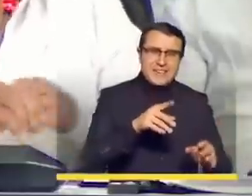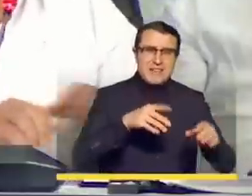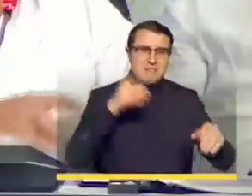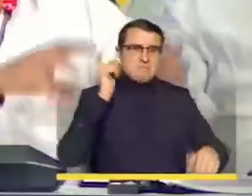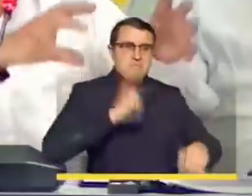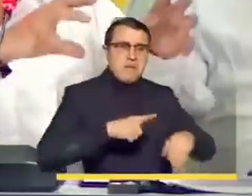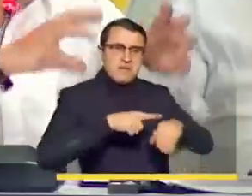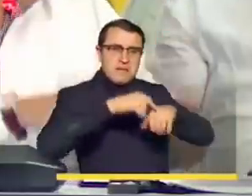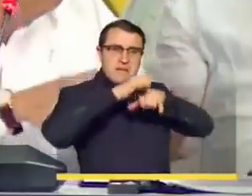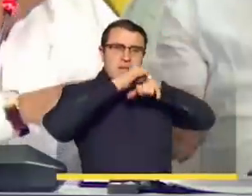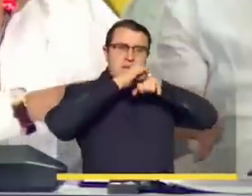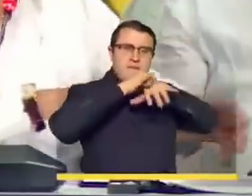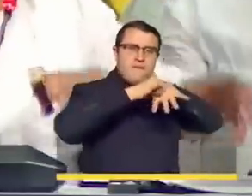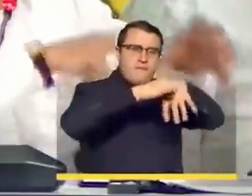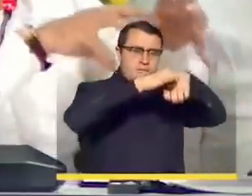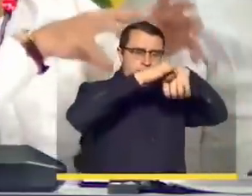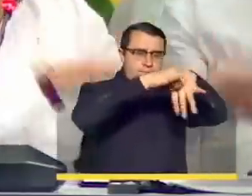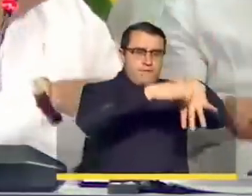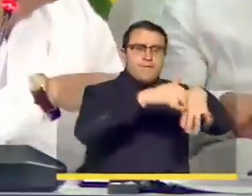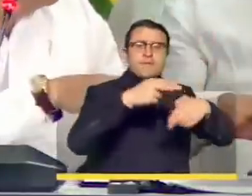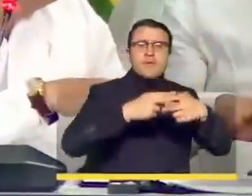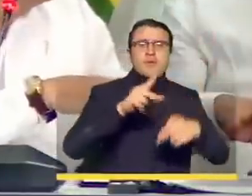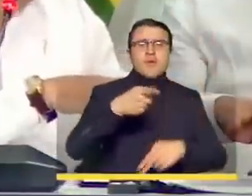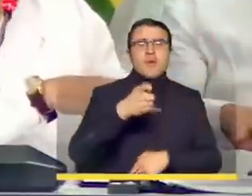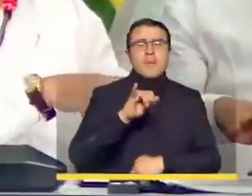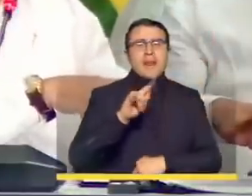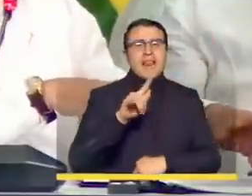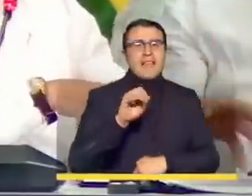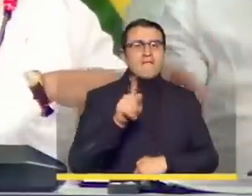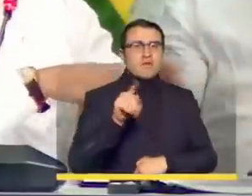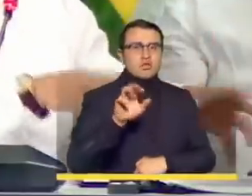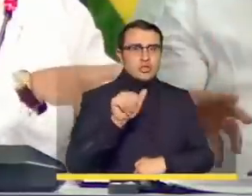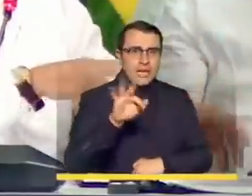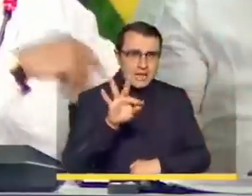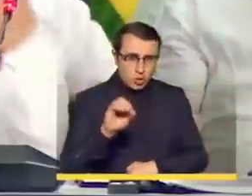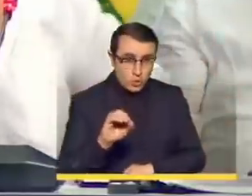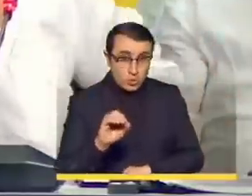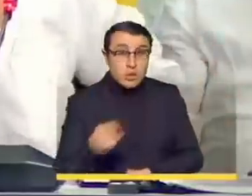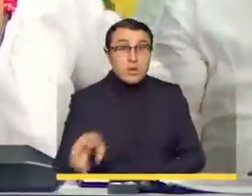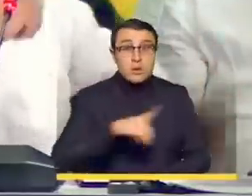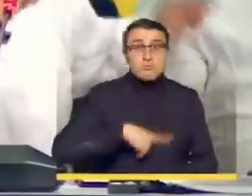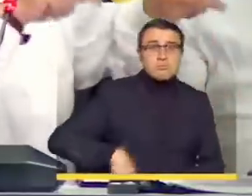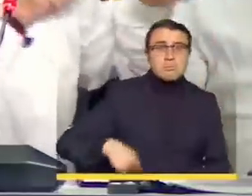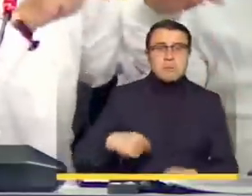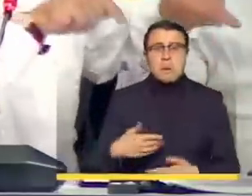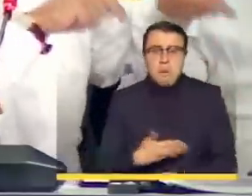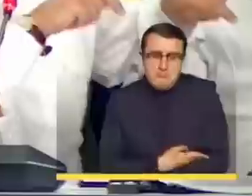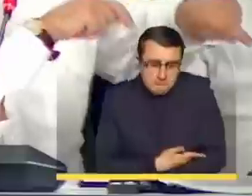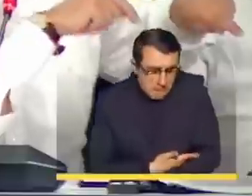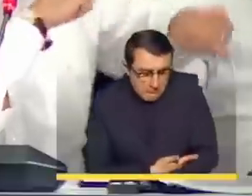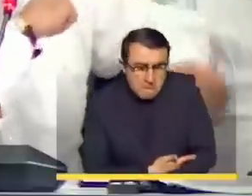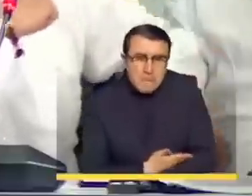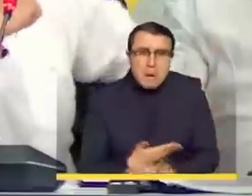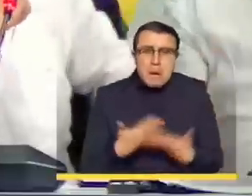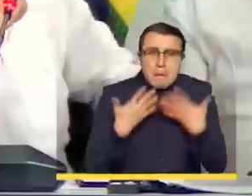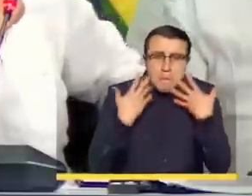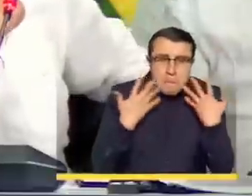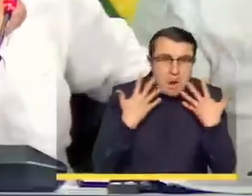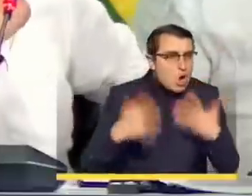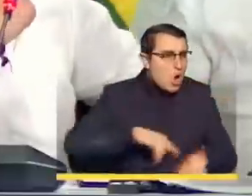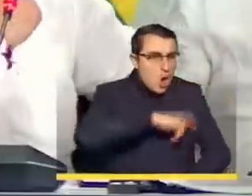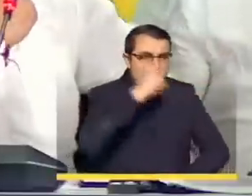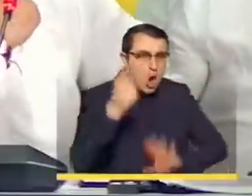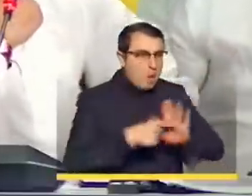sus perros, sus familias, sus cultivos de pan coger, todo. Porque así se combatía el